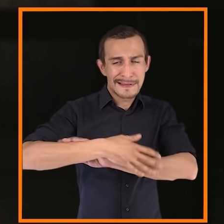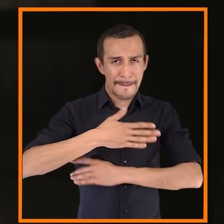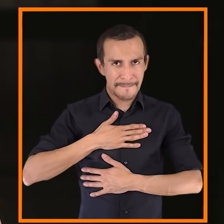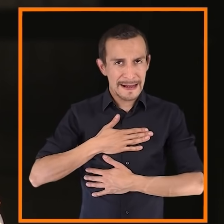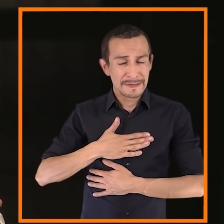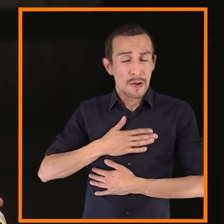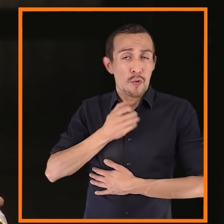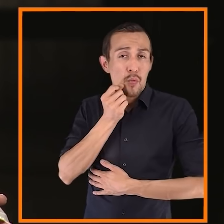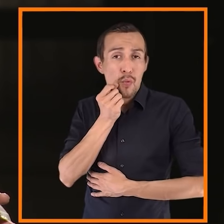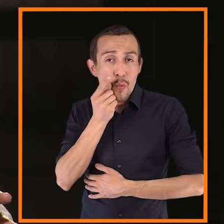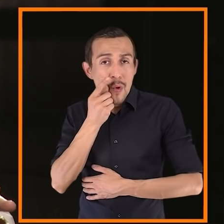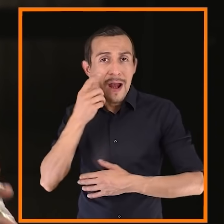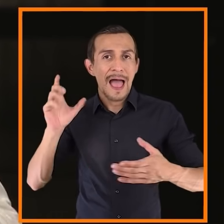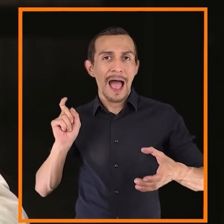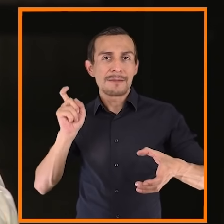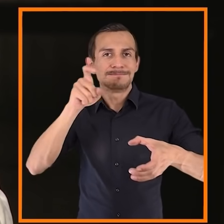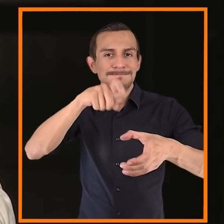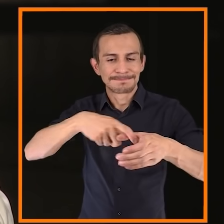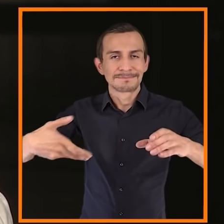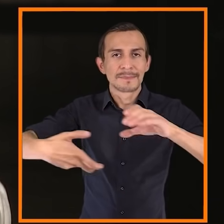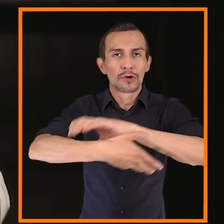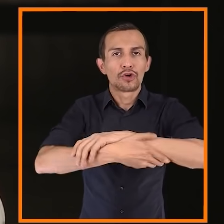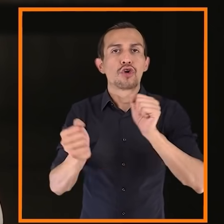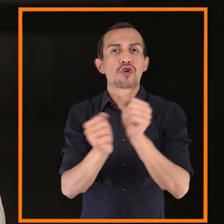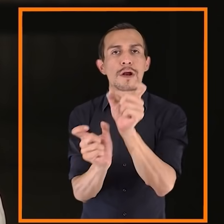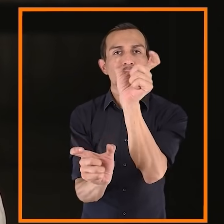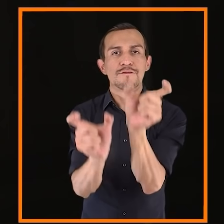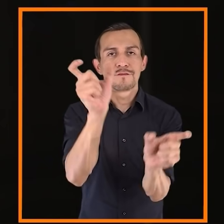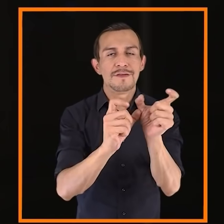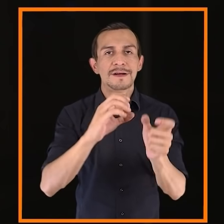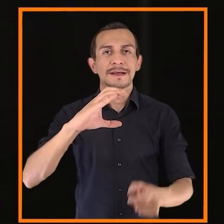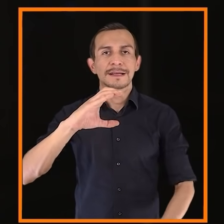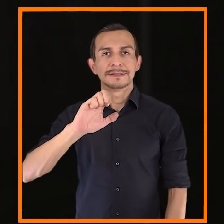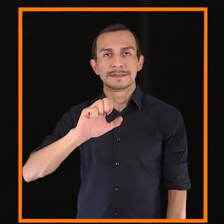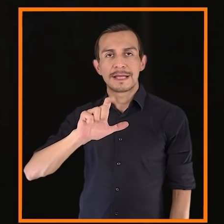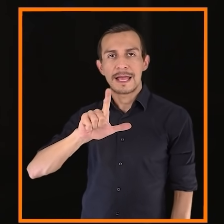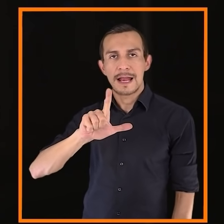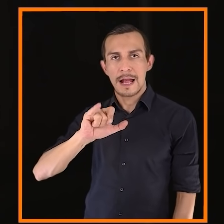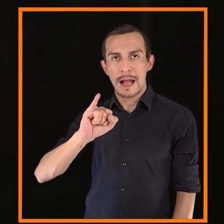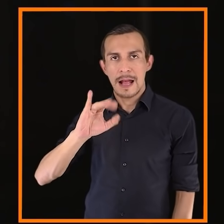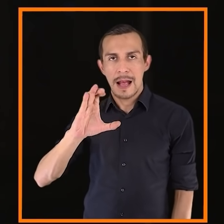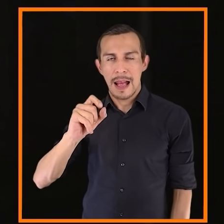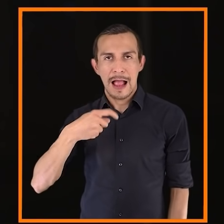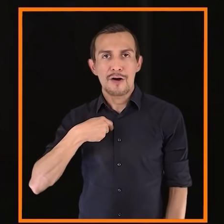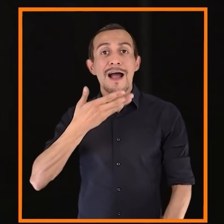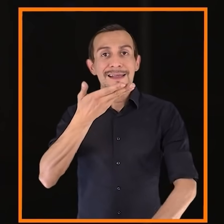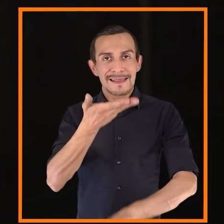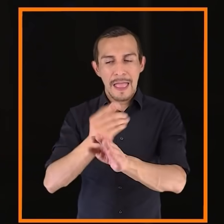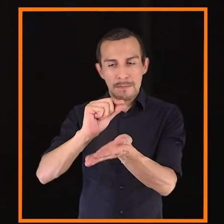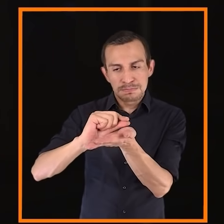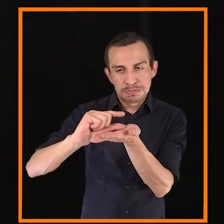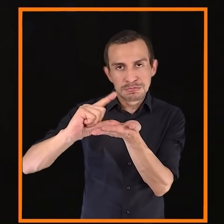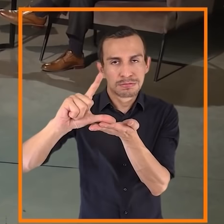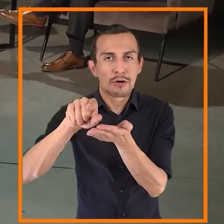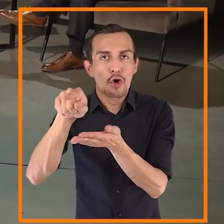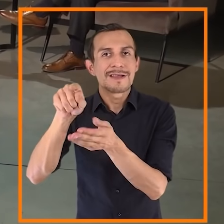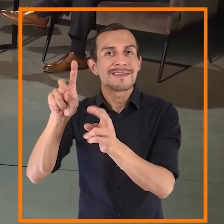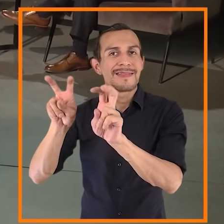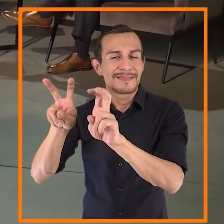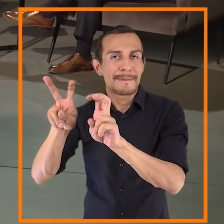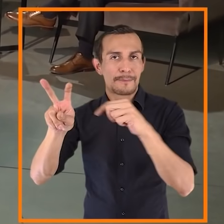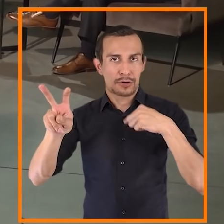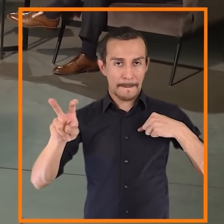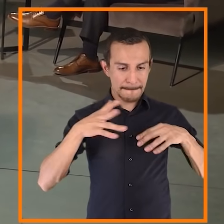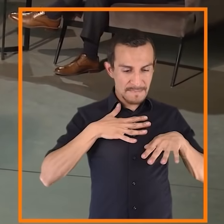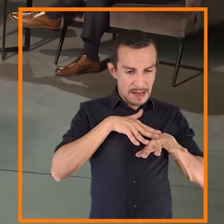mí sería asociarme con los celíacos, con alguien que tenga un emprendimiento celíaco, porque mi harina, ¿cierto?,